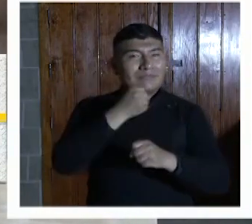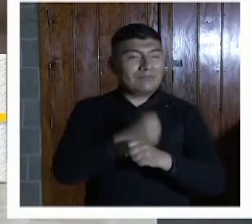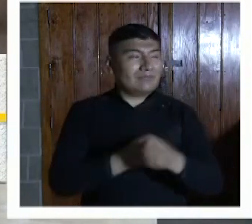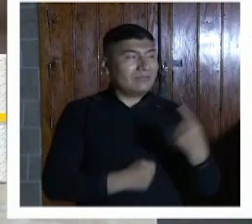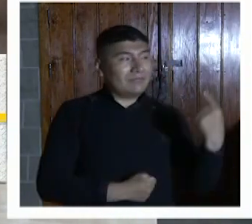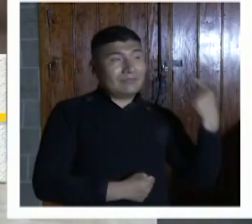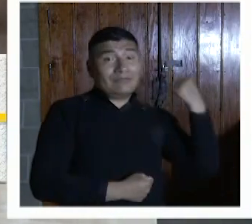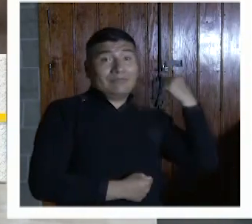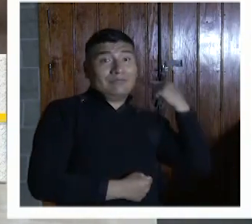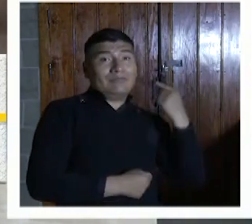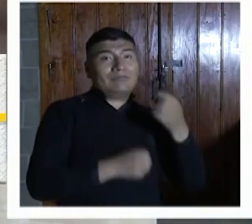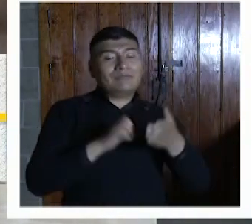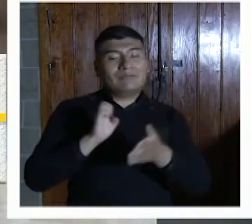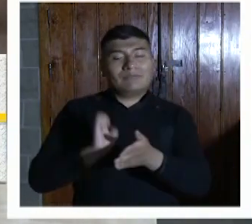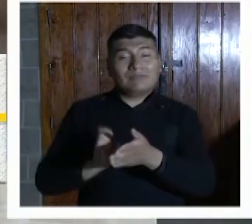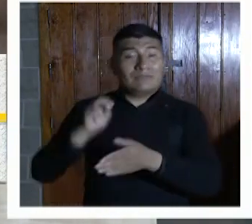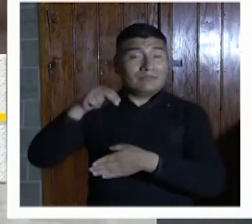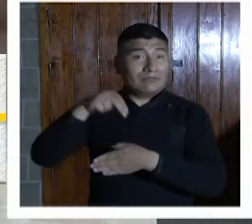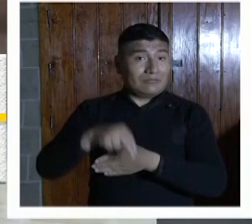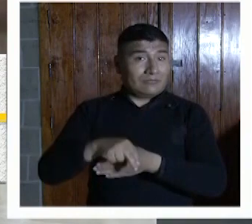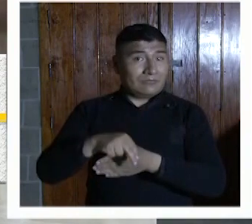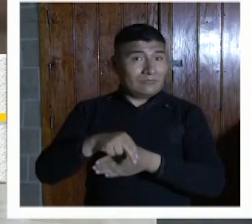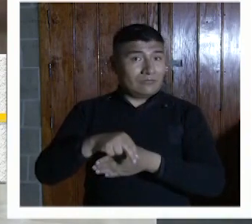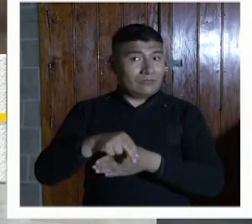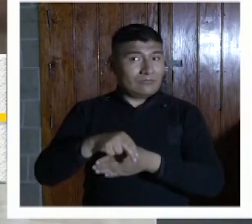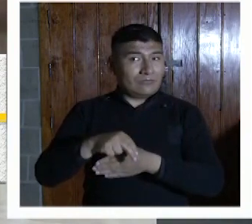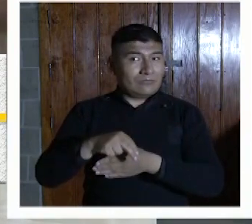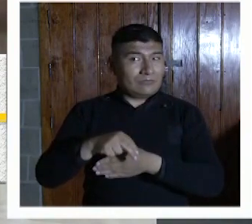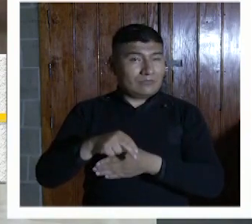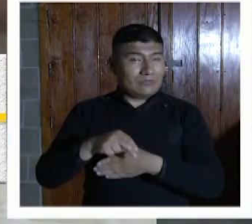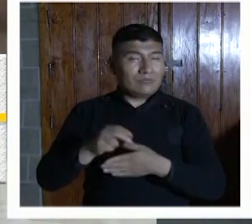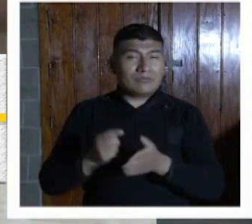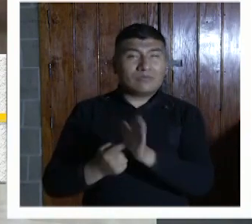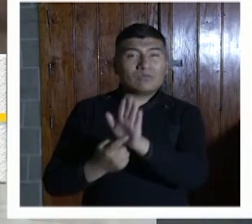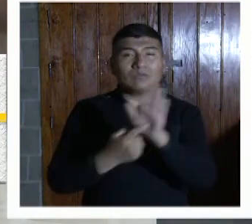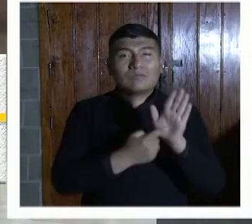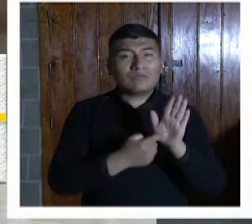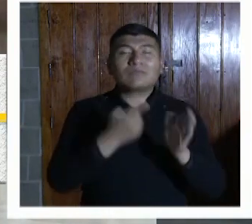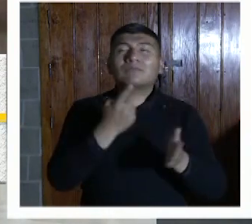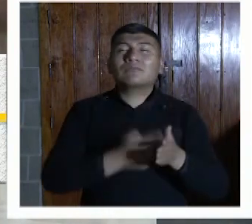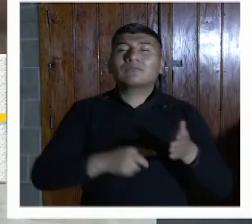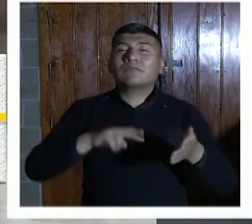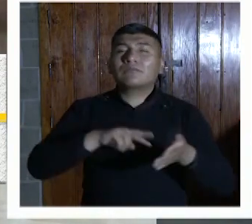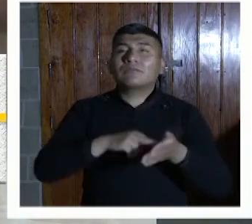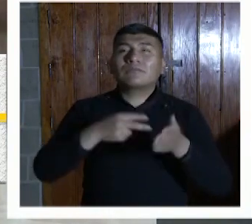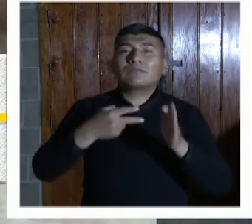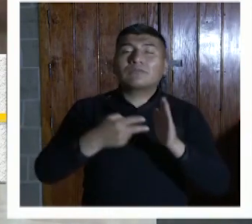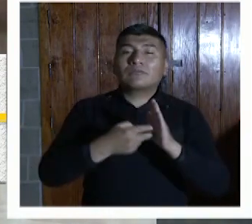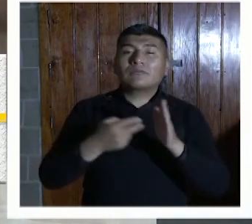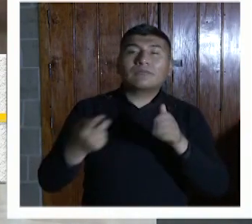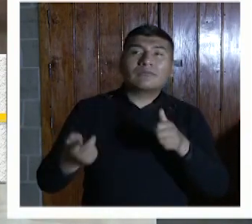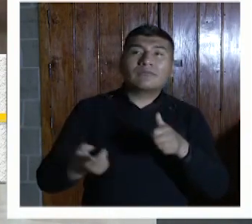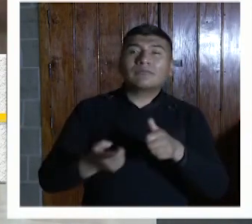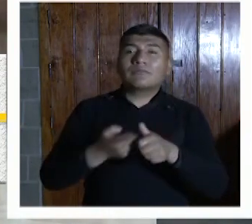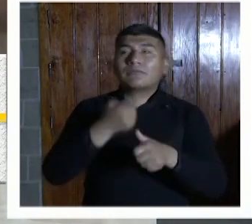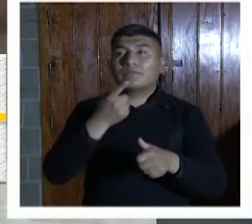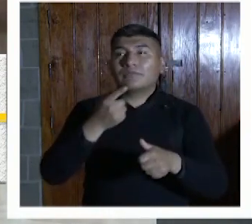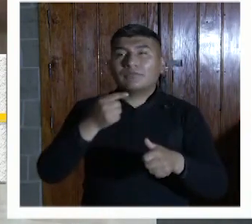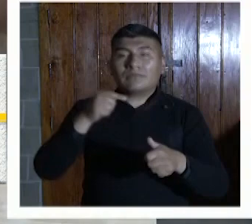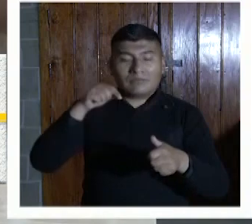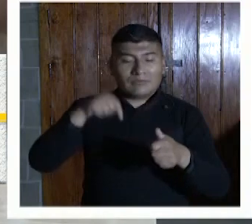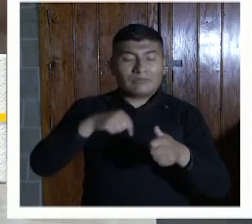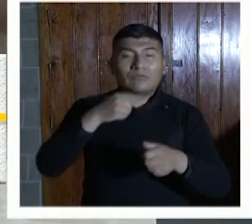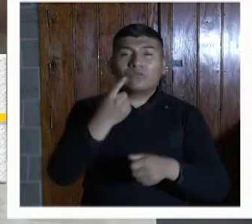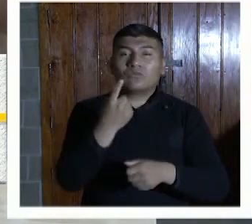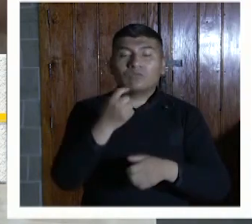enero, tiene un especial significado dedicar la primera celebración litúrgica del año a